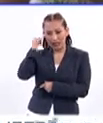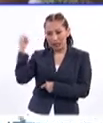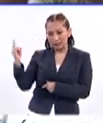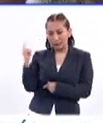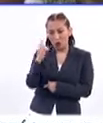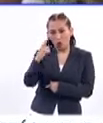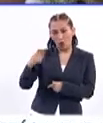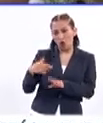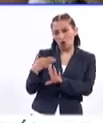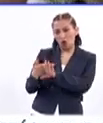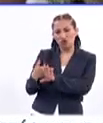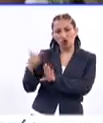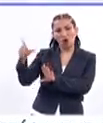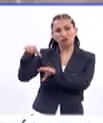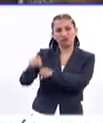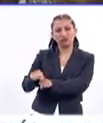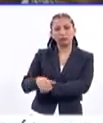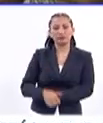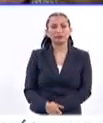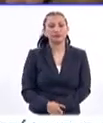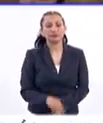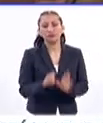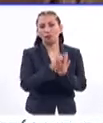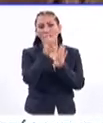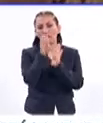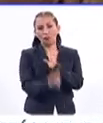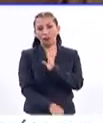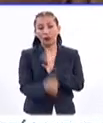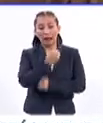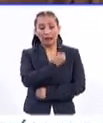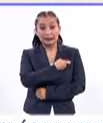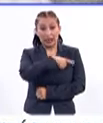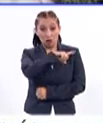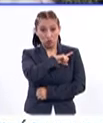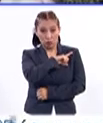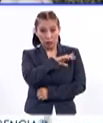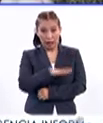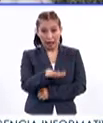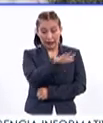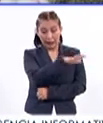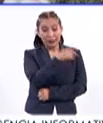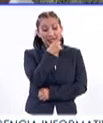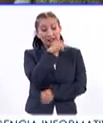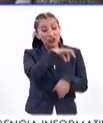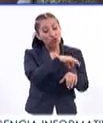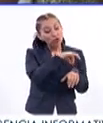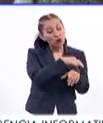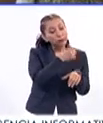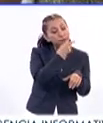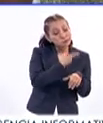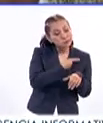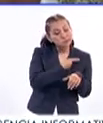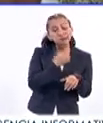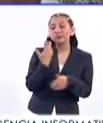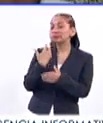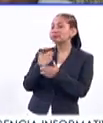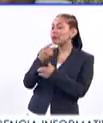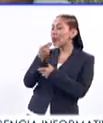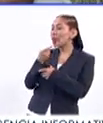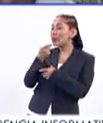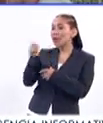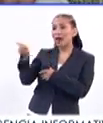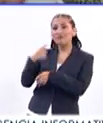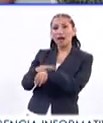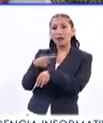el inculpado o el detenido. Por ejemplo, en salud, lo que dice el médico le transmitimos al